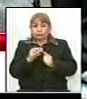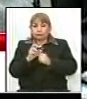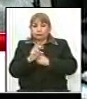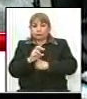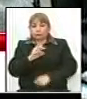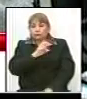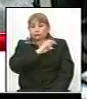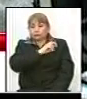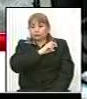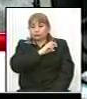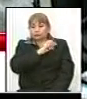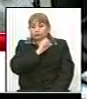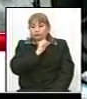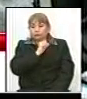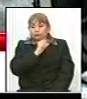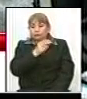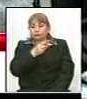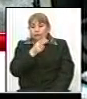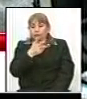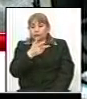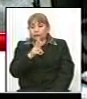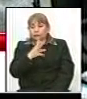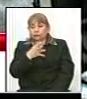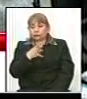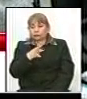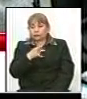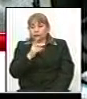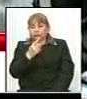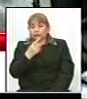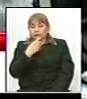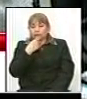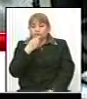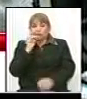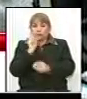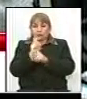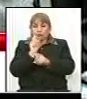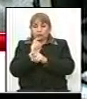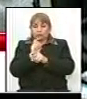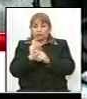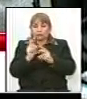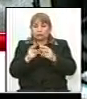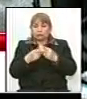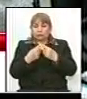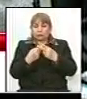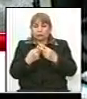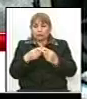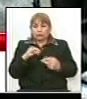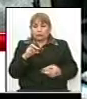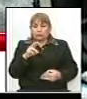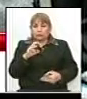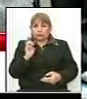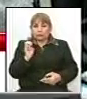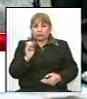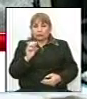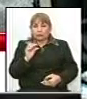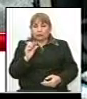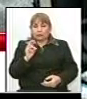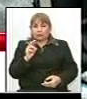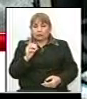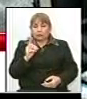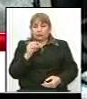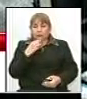primaria, niveles 2, niveles 3, o sea, en atención primaria deben capacitarse desde el pregrado para tener